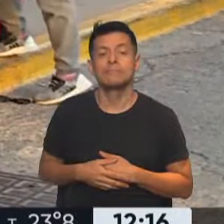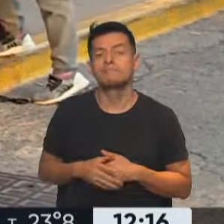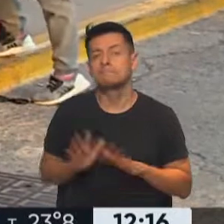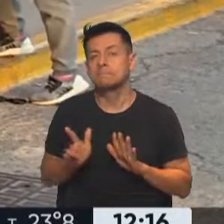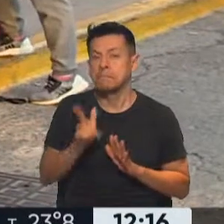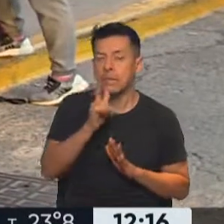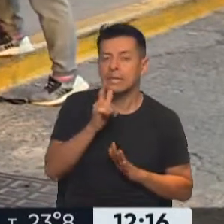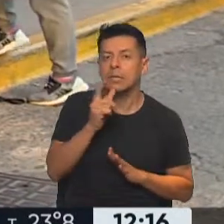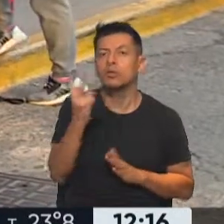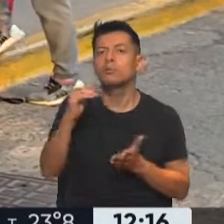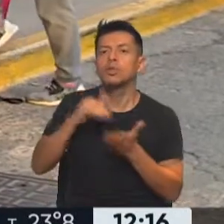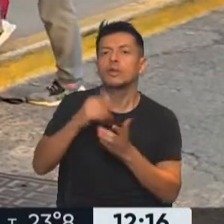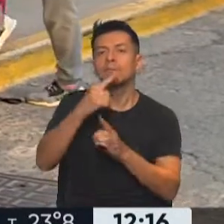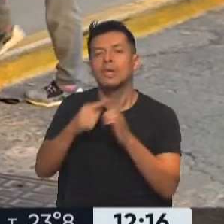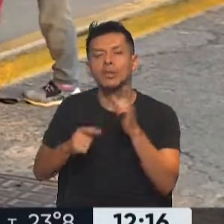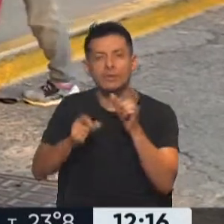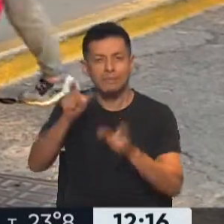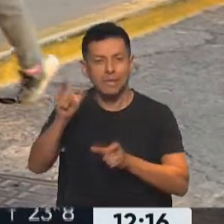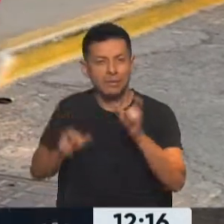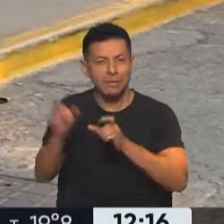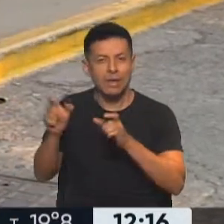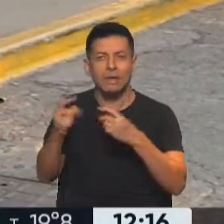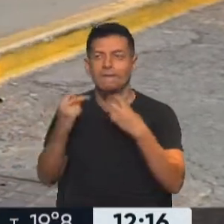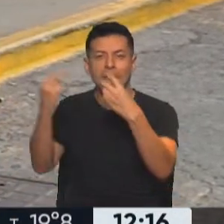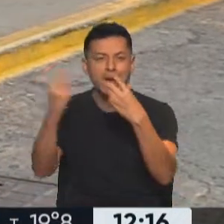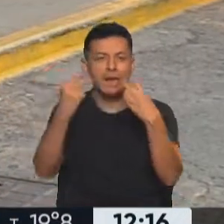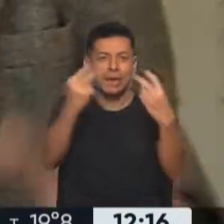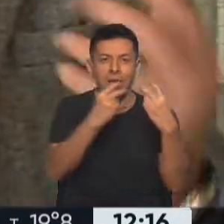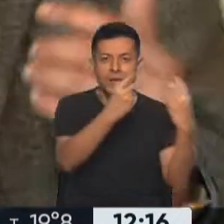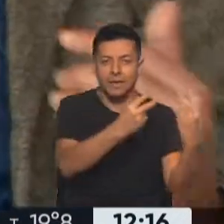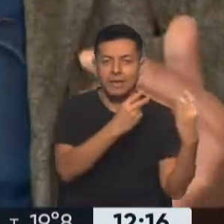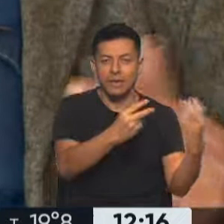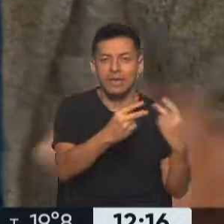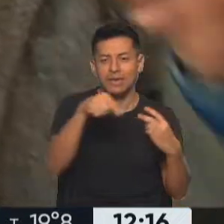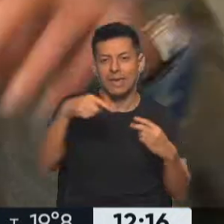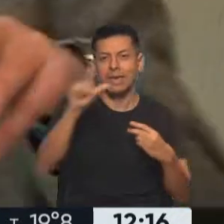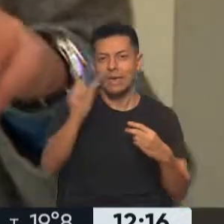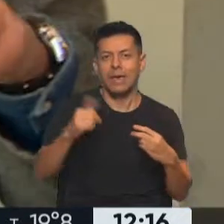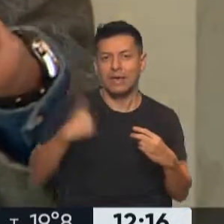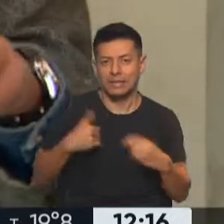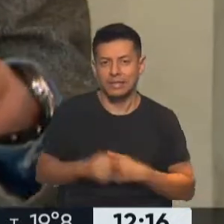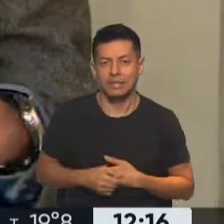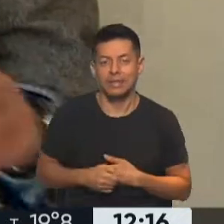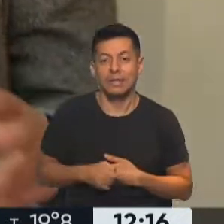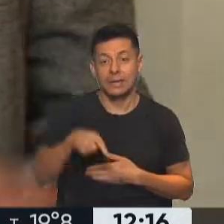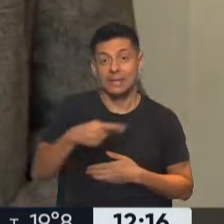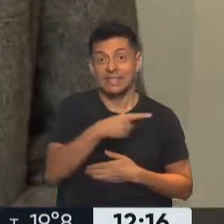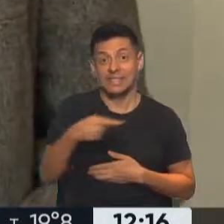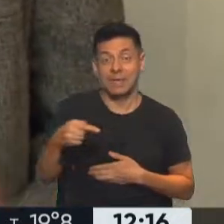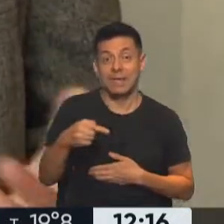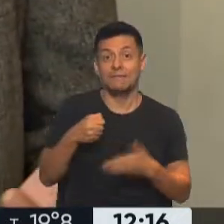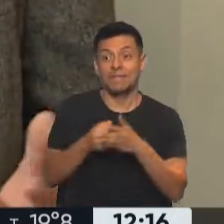que 2,5 millones de personas se van a movilizar en la República Argentina este fin de semana